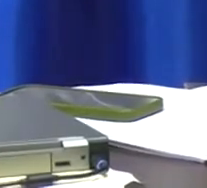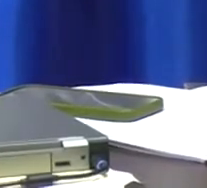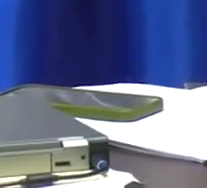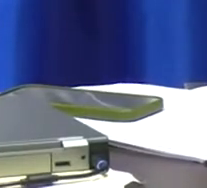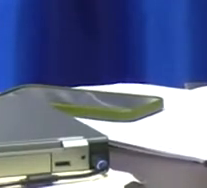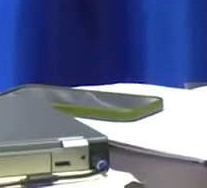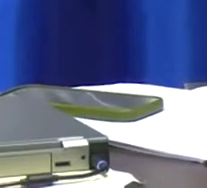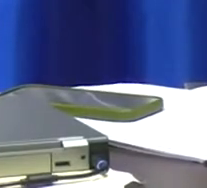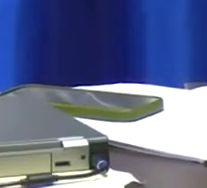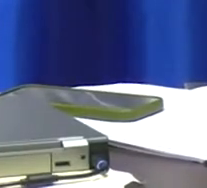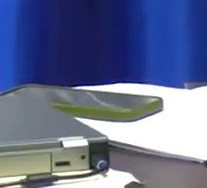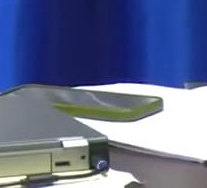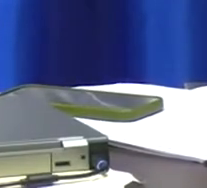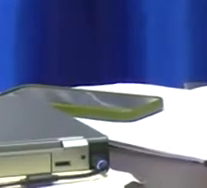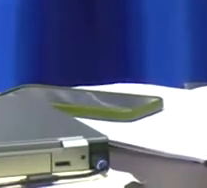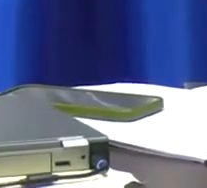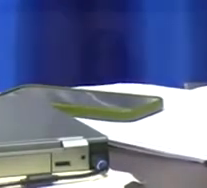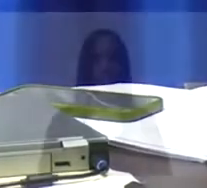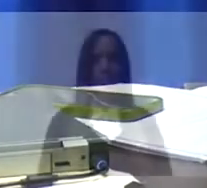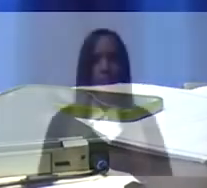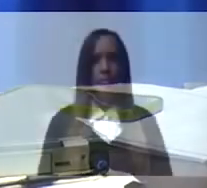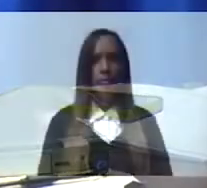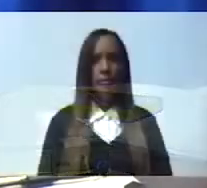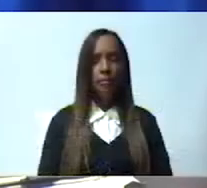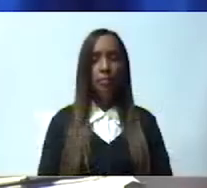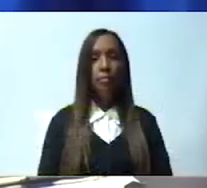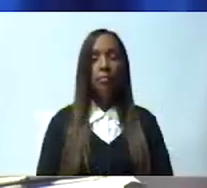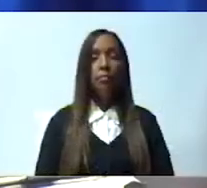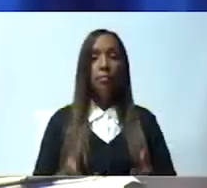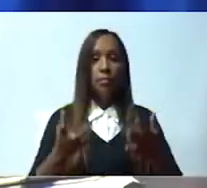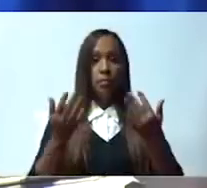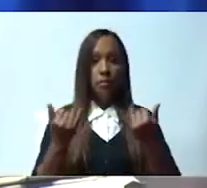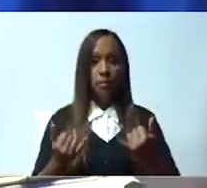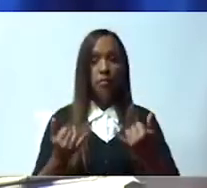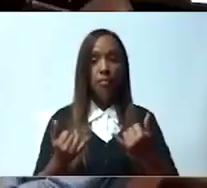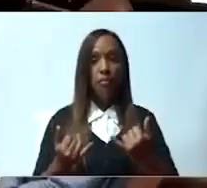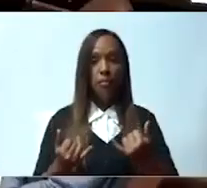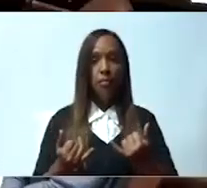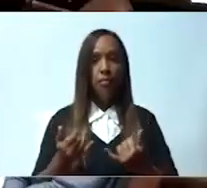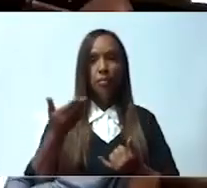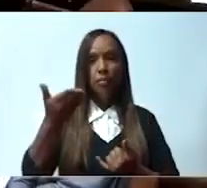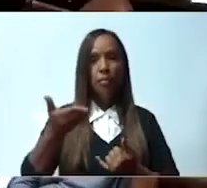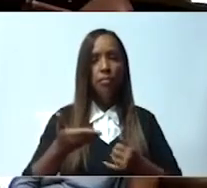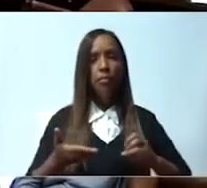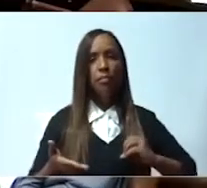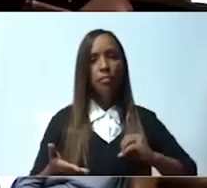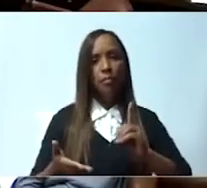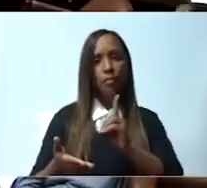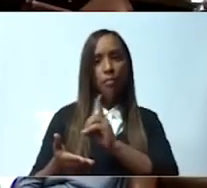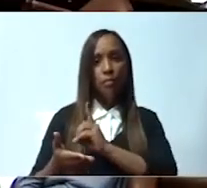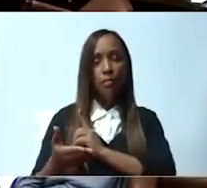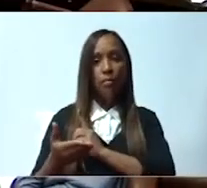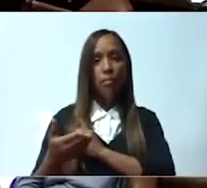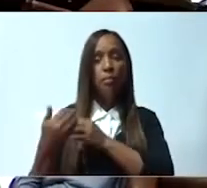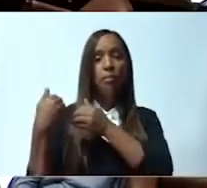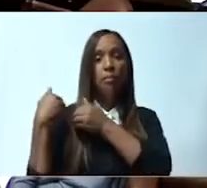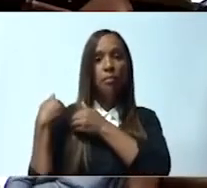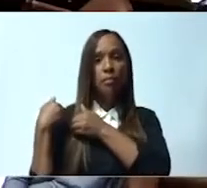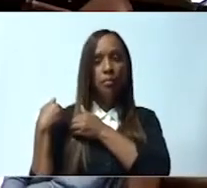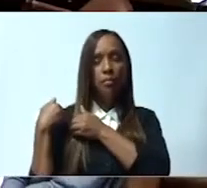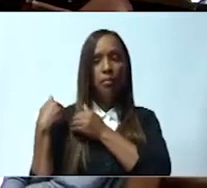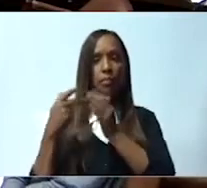proyecto, Rafael Tobías Crespo. Tiene la palabra, diputado. Buenas tardes, presidenta en